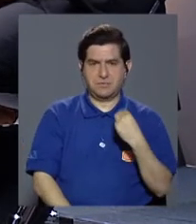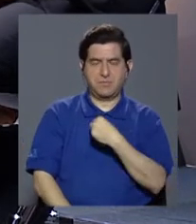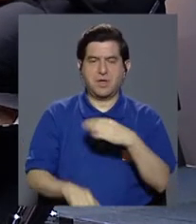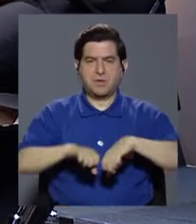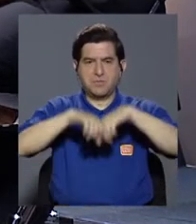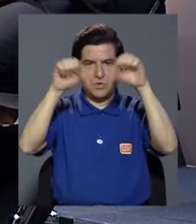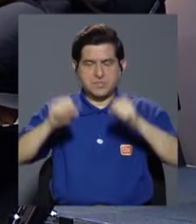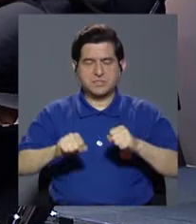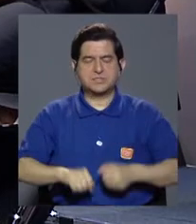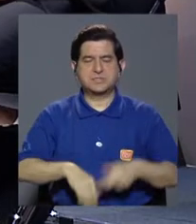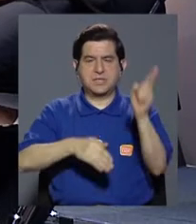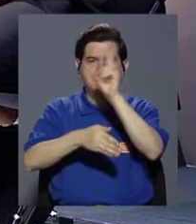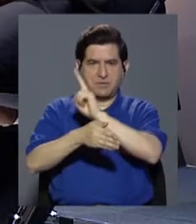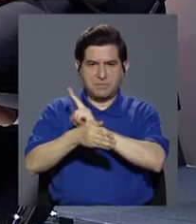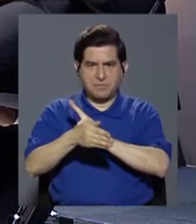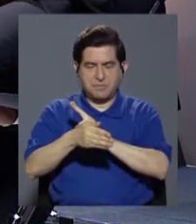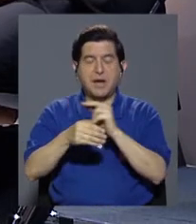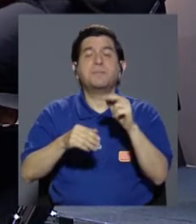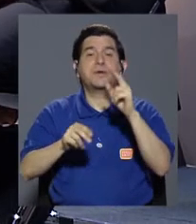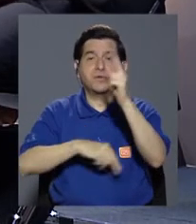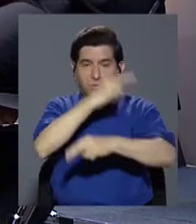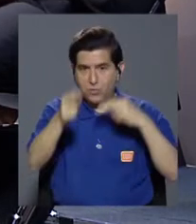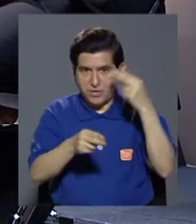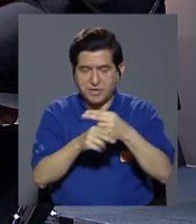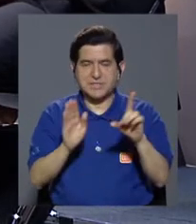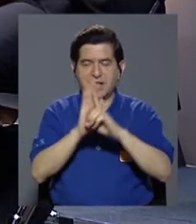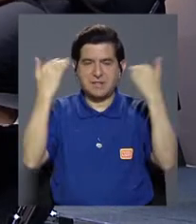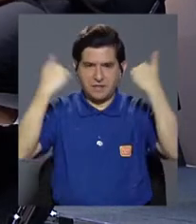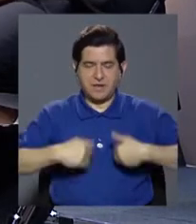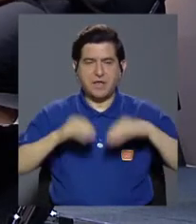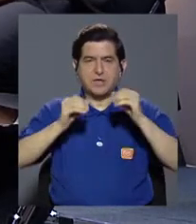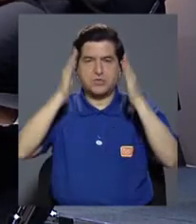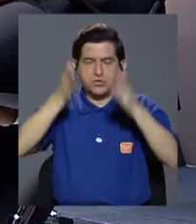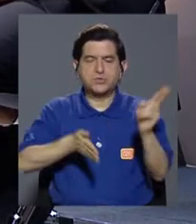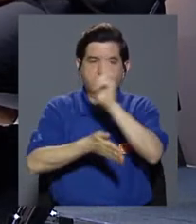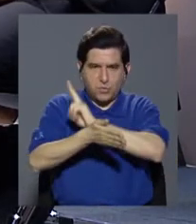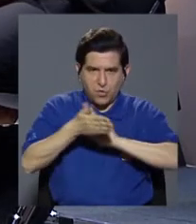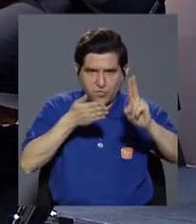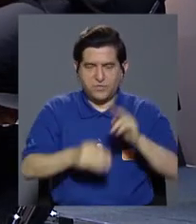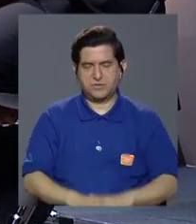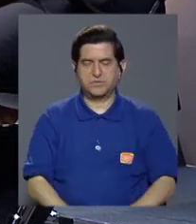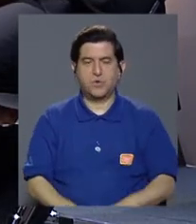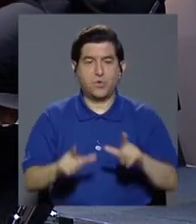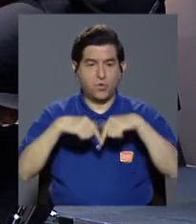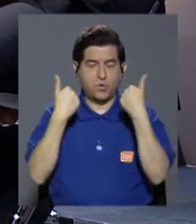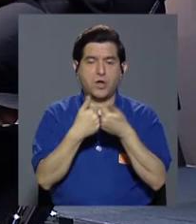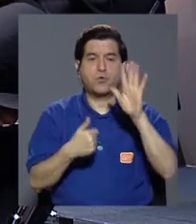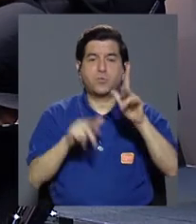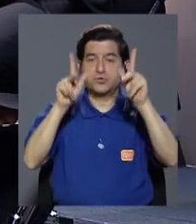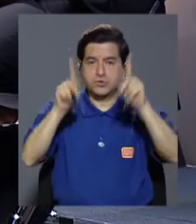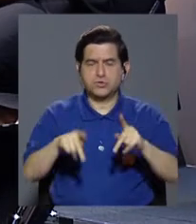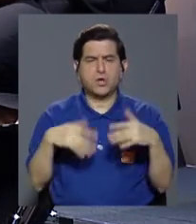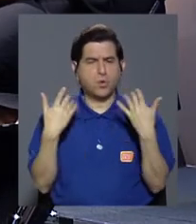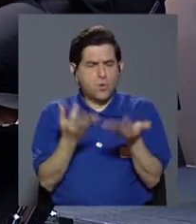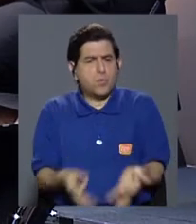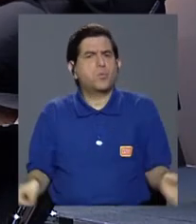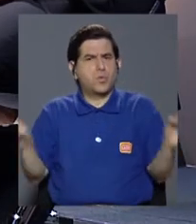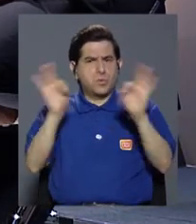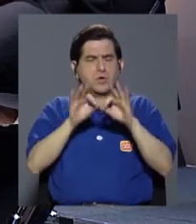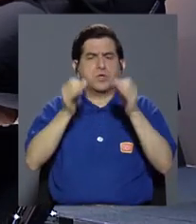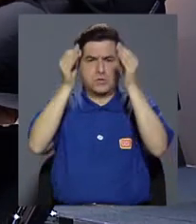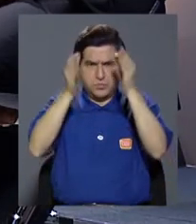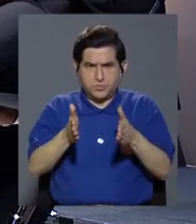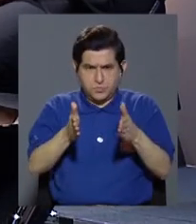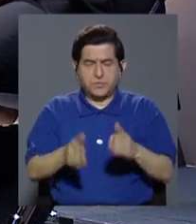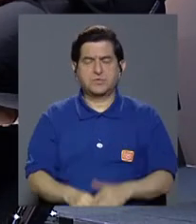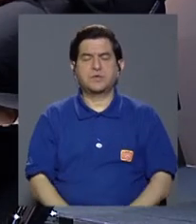sistema universal de derechos humanos del sistema interamericano de los profesores universitarios en fin un grupo de cinco personas muy destacadas magistrados de la